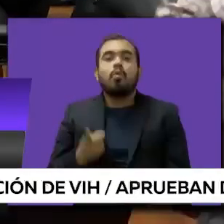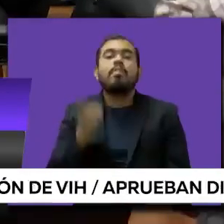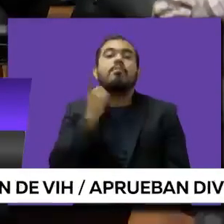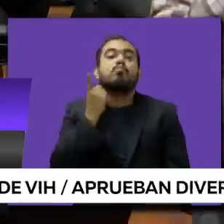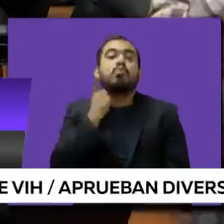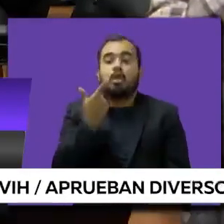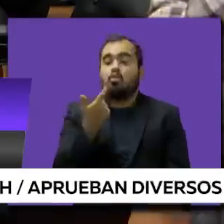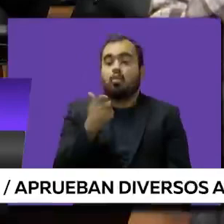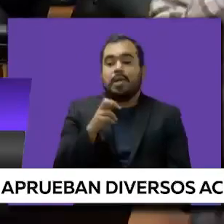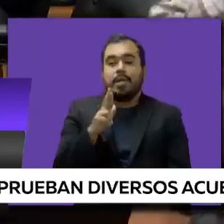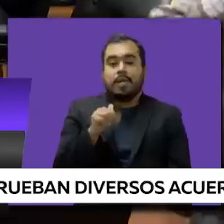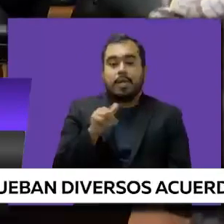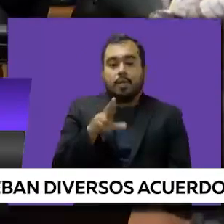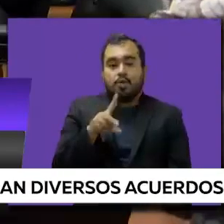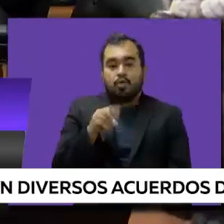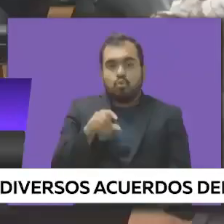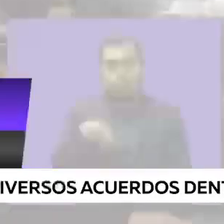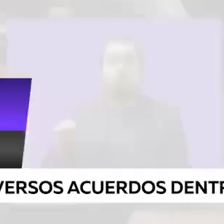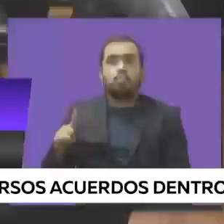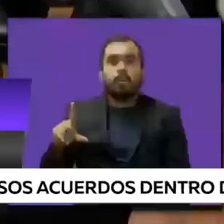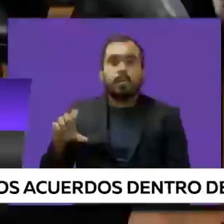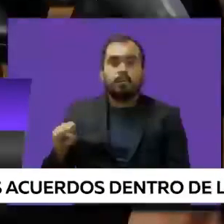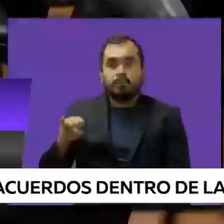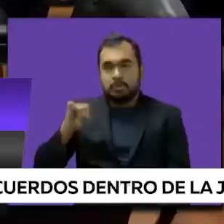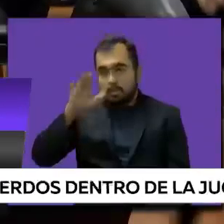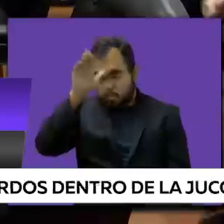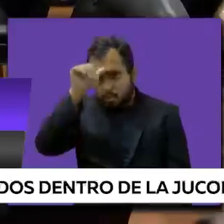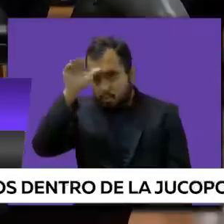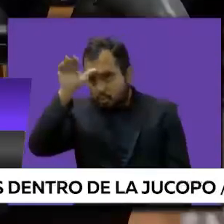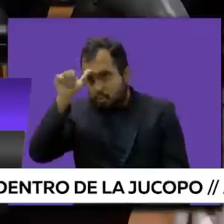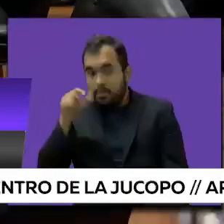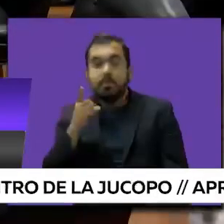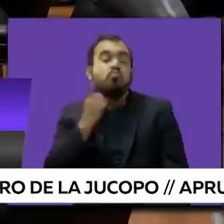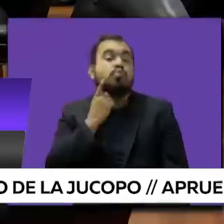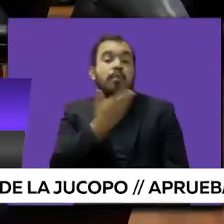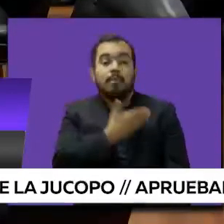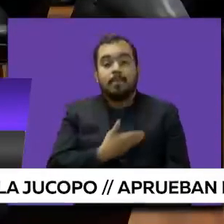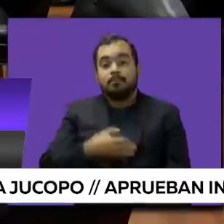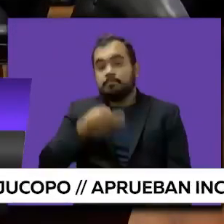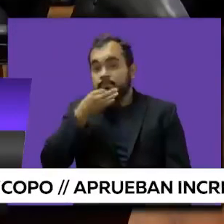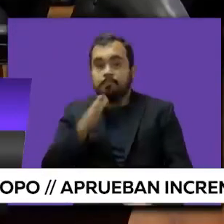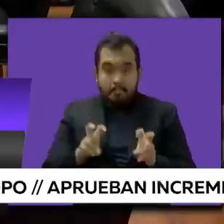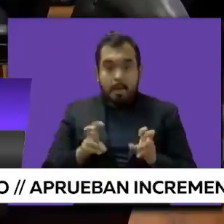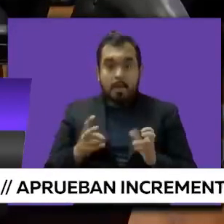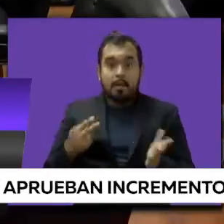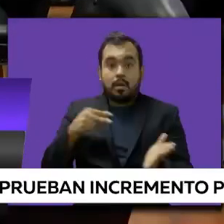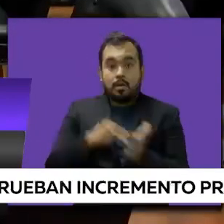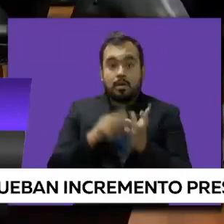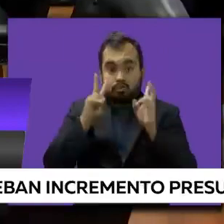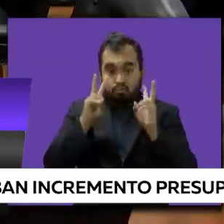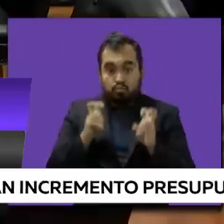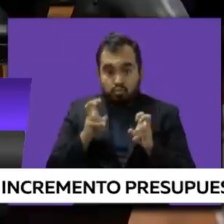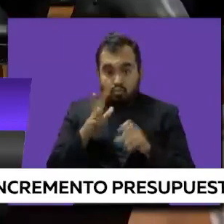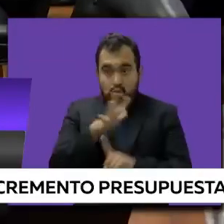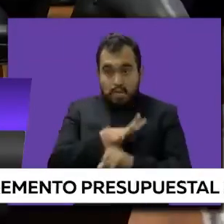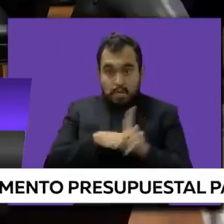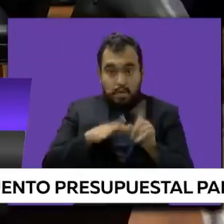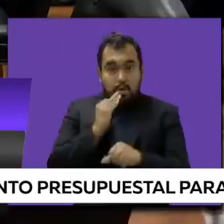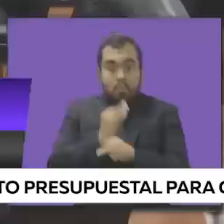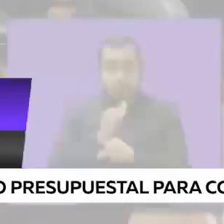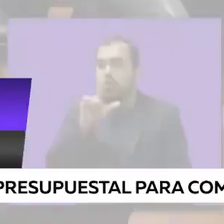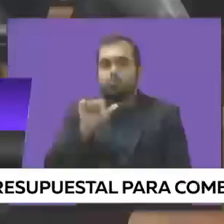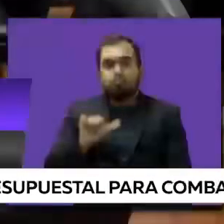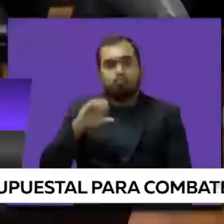Investigaciones Legislativas del Congreso del Estado, con efectos a partir del día 1 del mes de diciembre del 2023, designando al ciudadano Juan Manuel